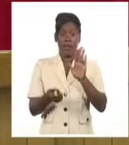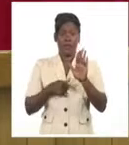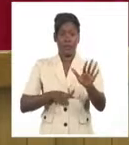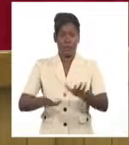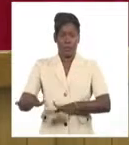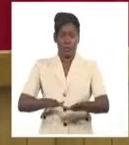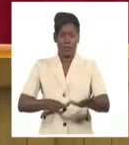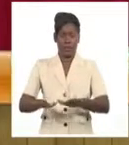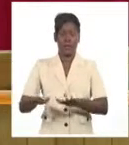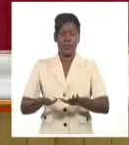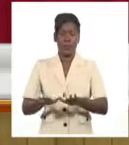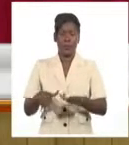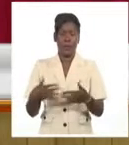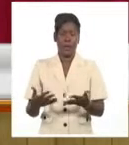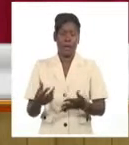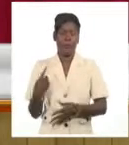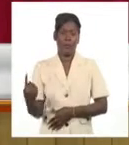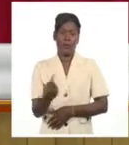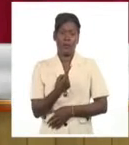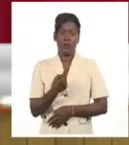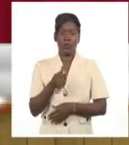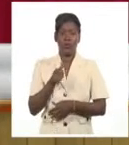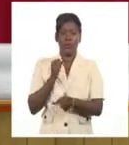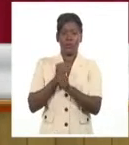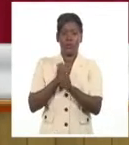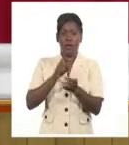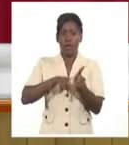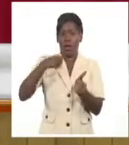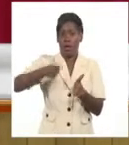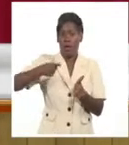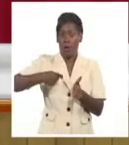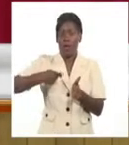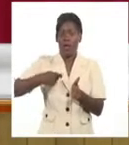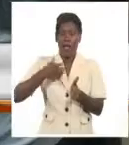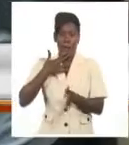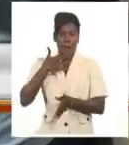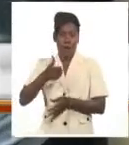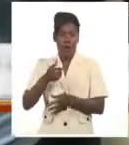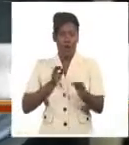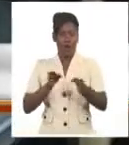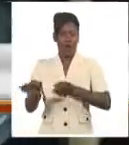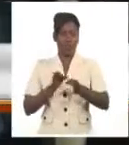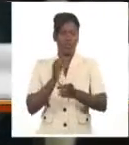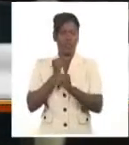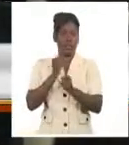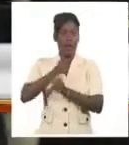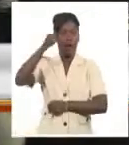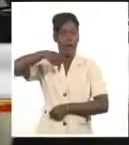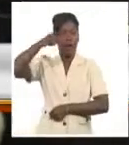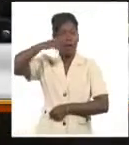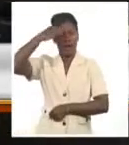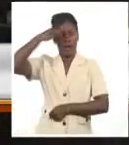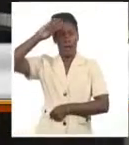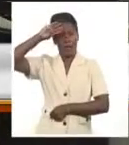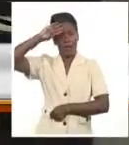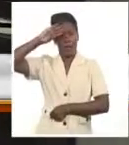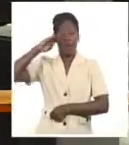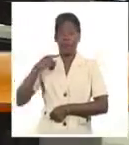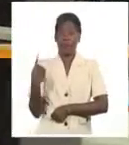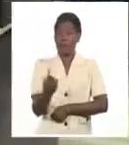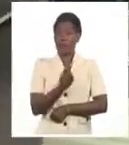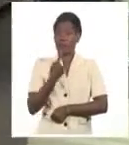y competencias y destrezas de todos los operadores del derecho y la actividad judicial del país sobre todo a los